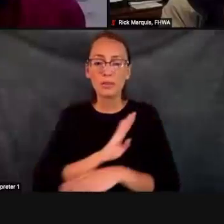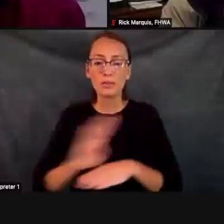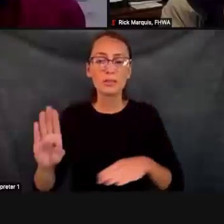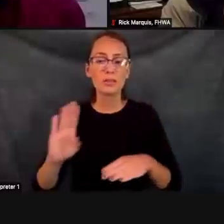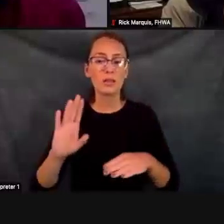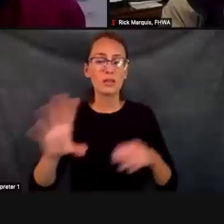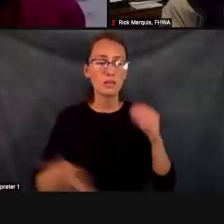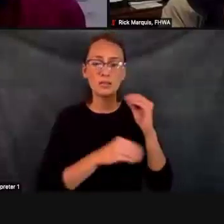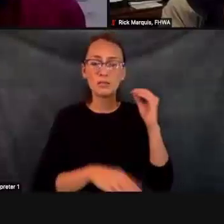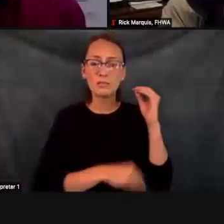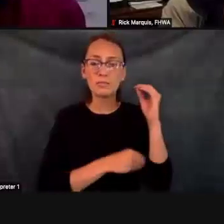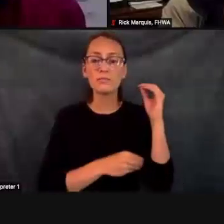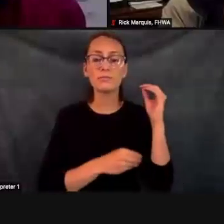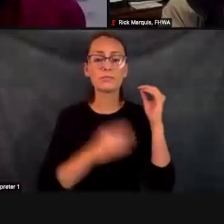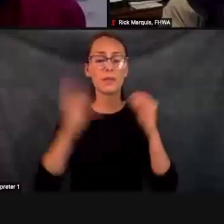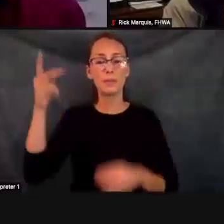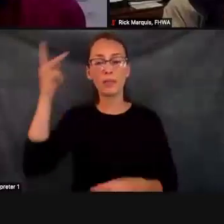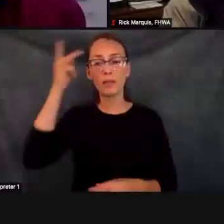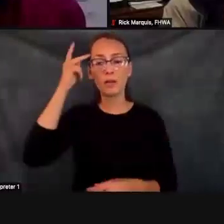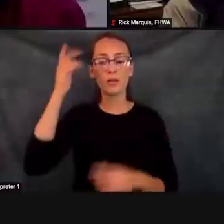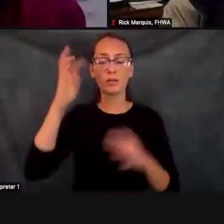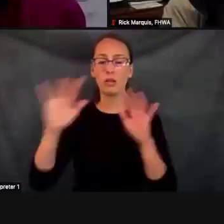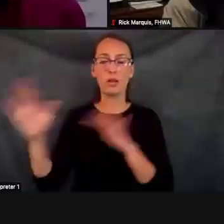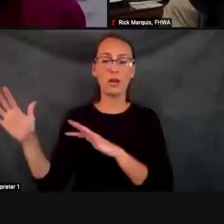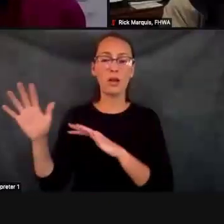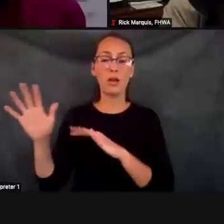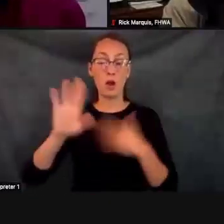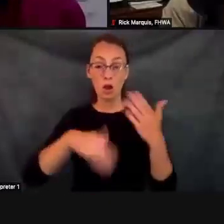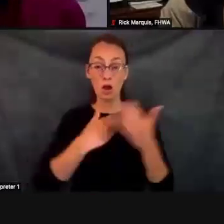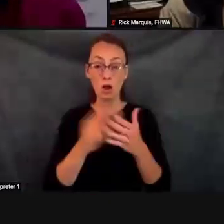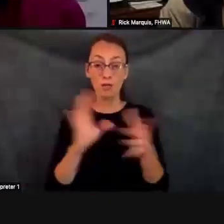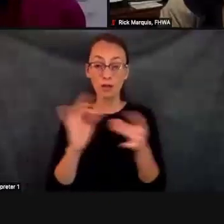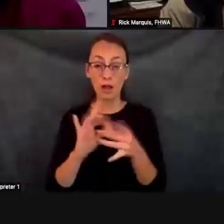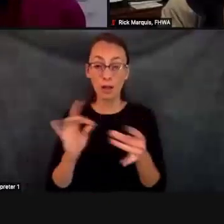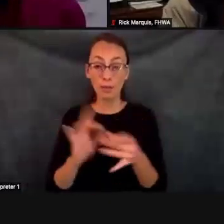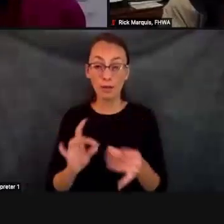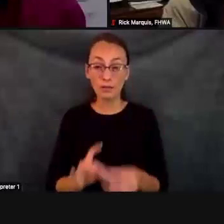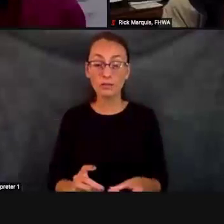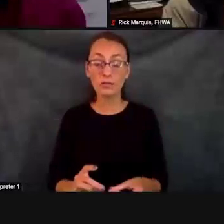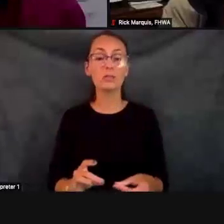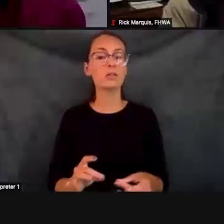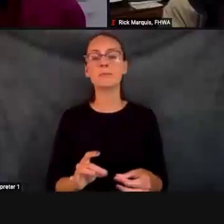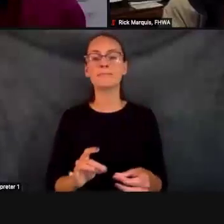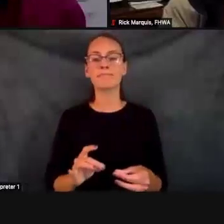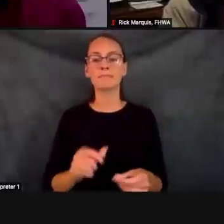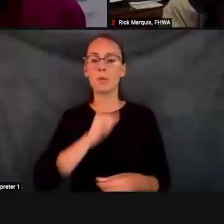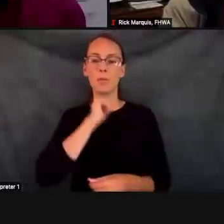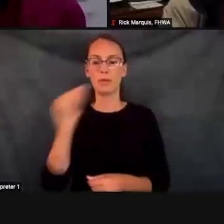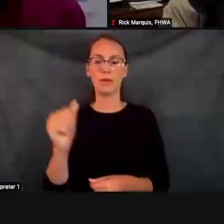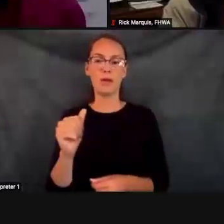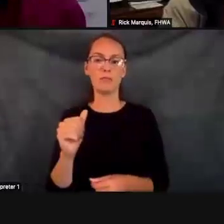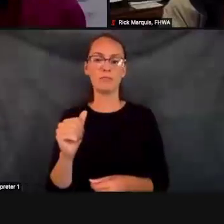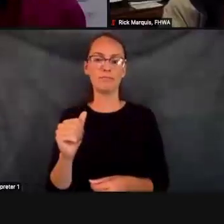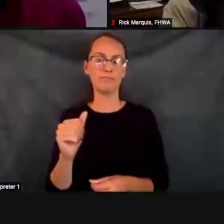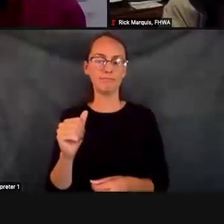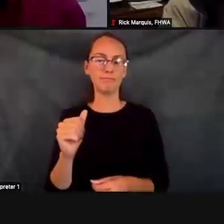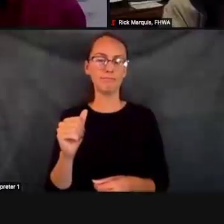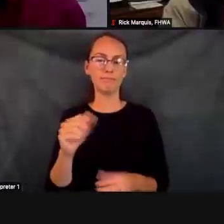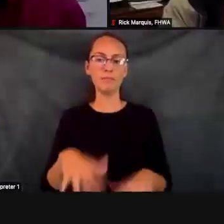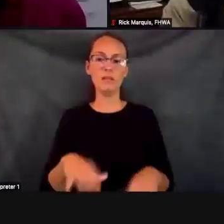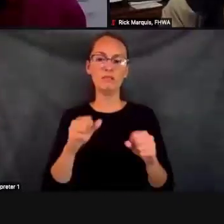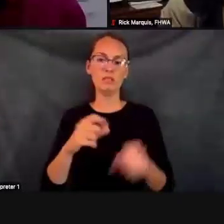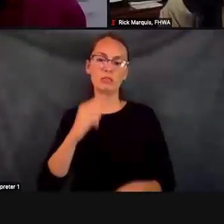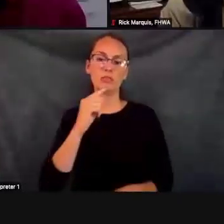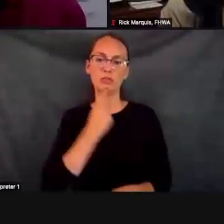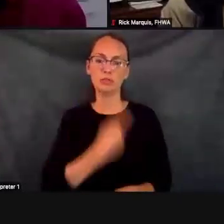el problema con la red comunitaria, ninguna de esos problemas fue incluidos. Solamente fue